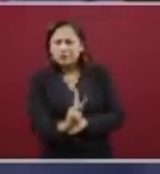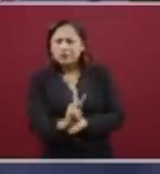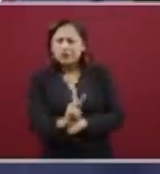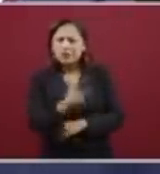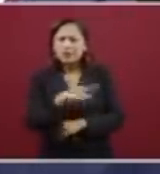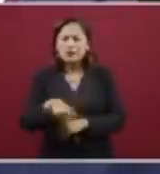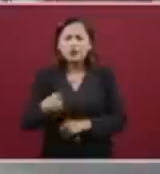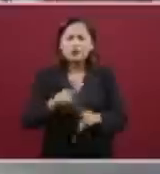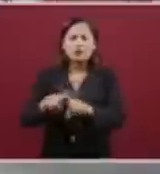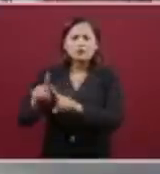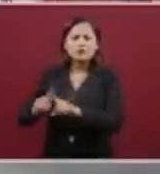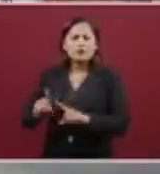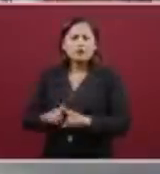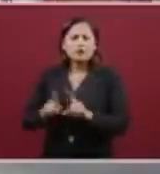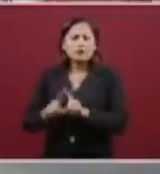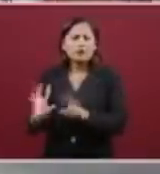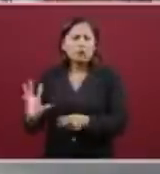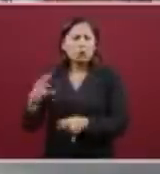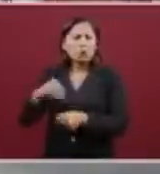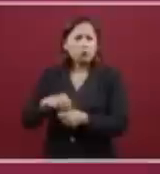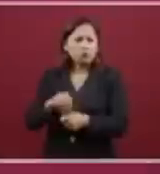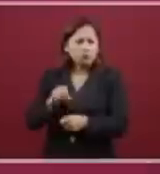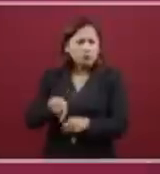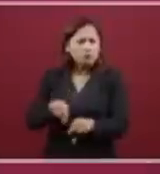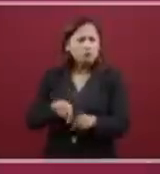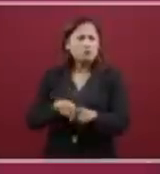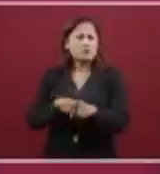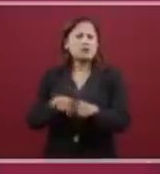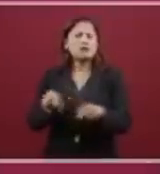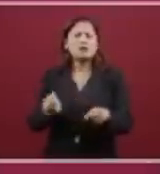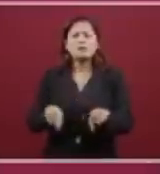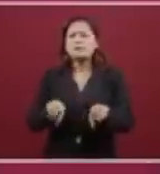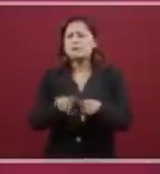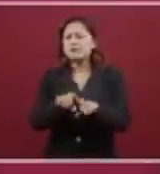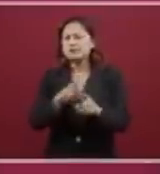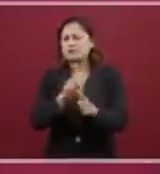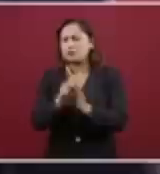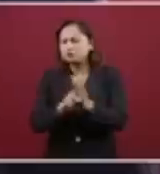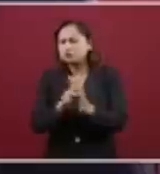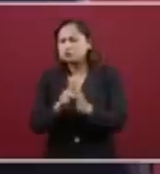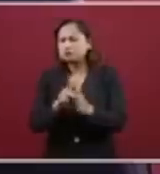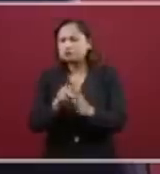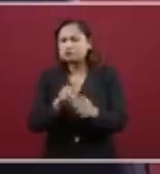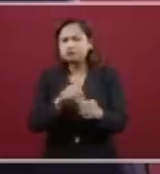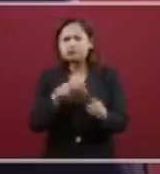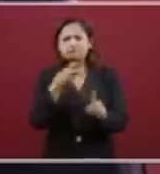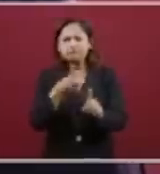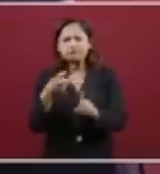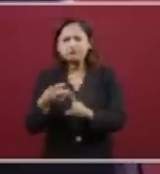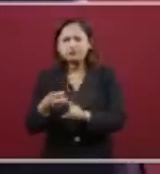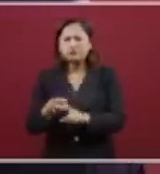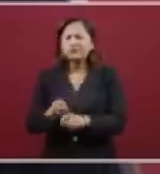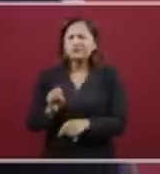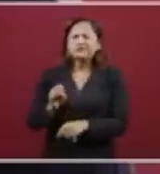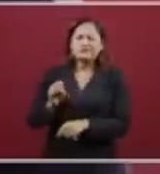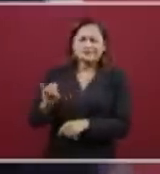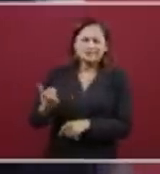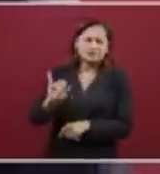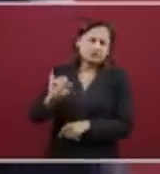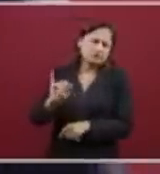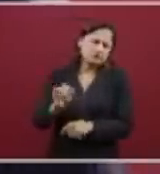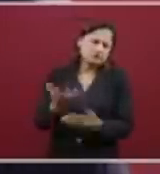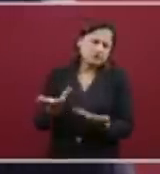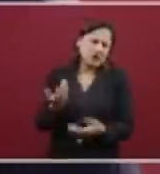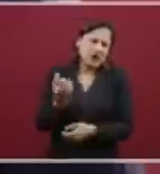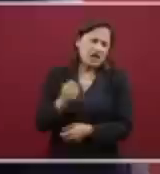sí pero eso es parte de la polémica eso es parte